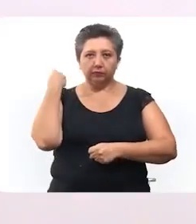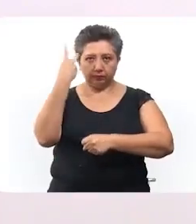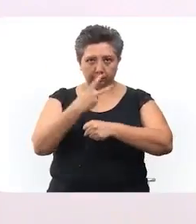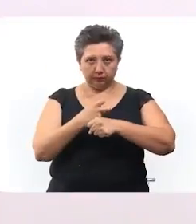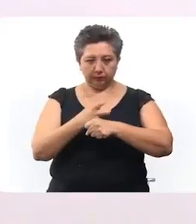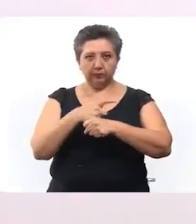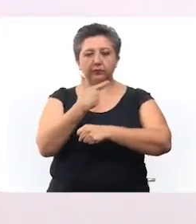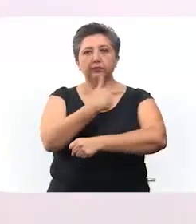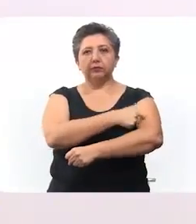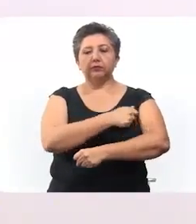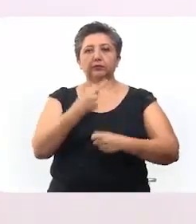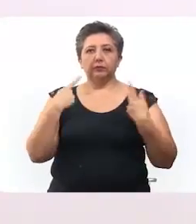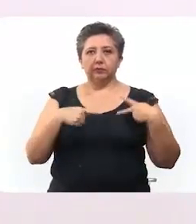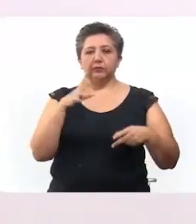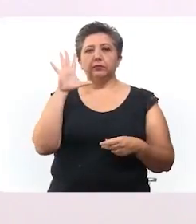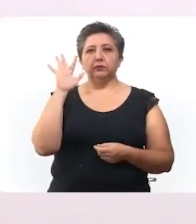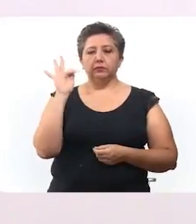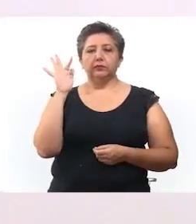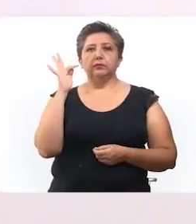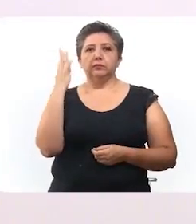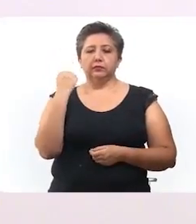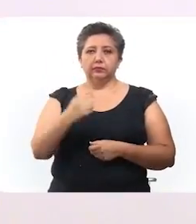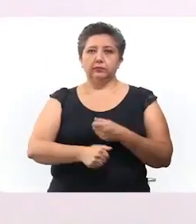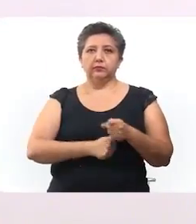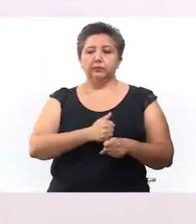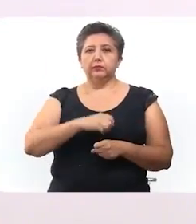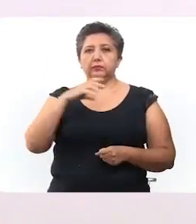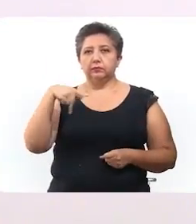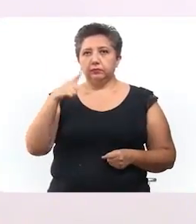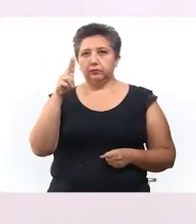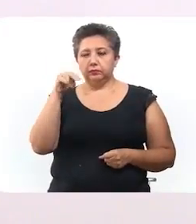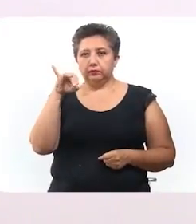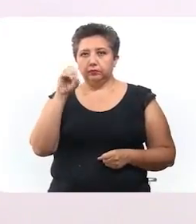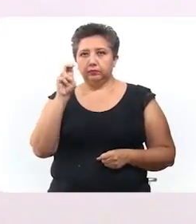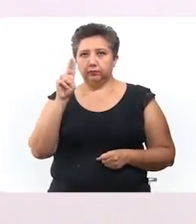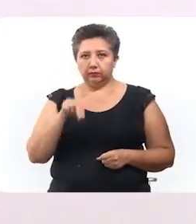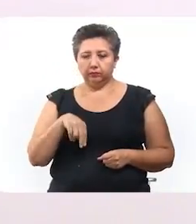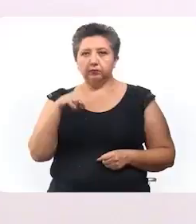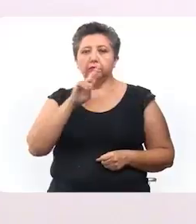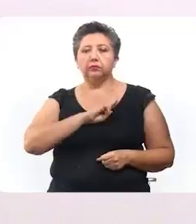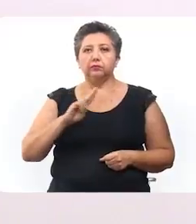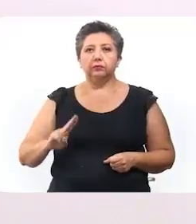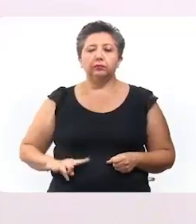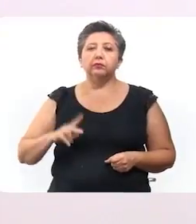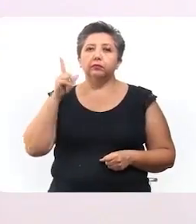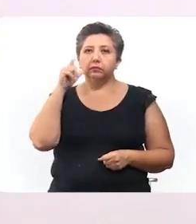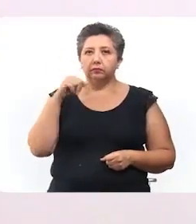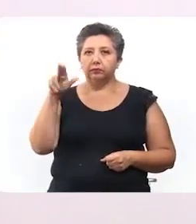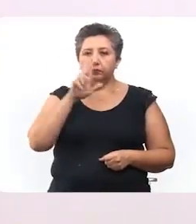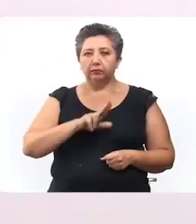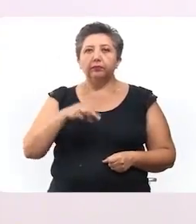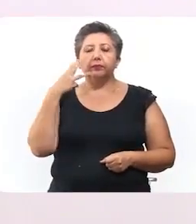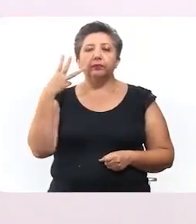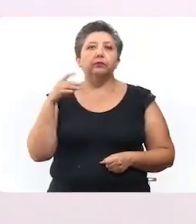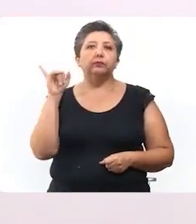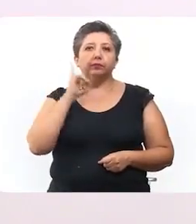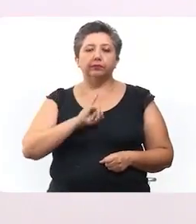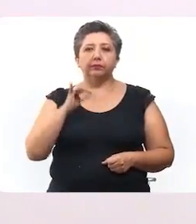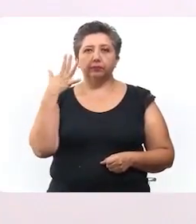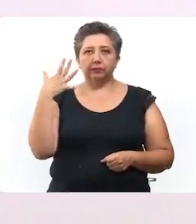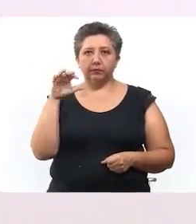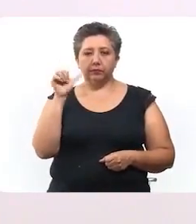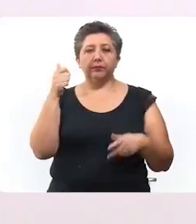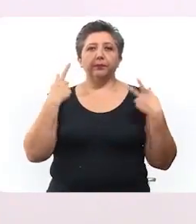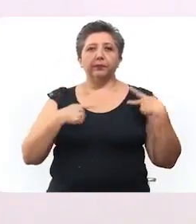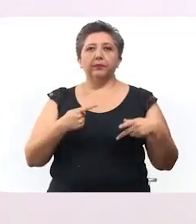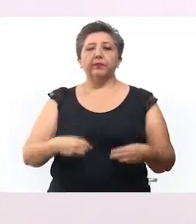segunda dosis de la vacuna para personas de 40 a 49 años en Canacín y Humán. A partir de mañana, martes 3 al jueves 5 de agosto,